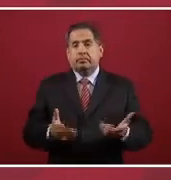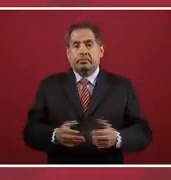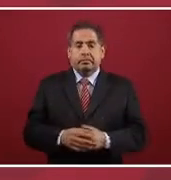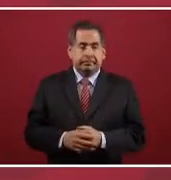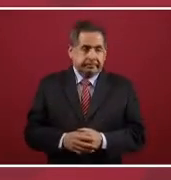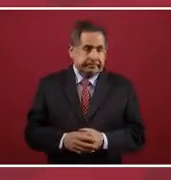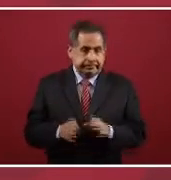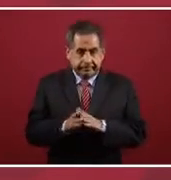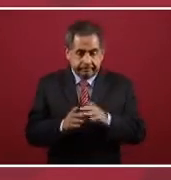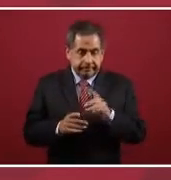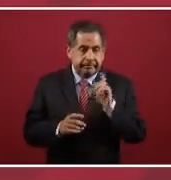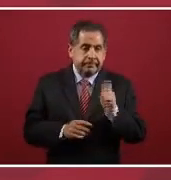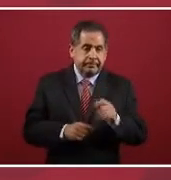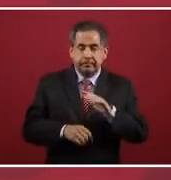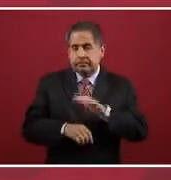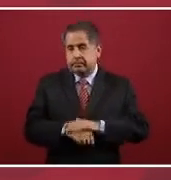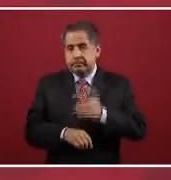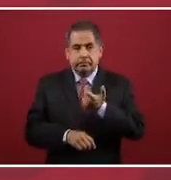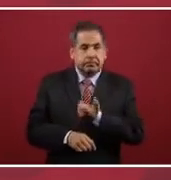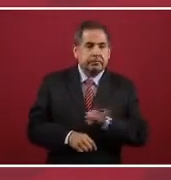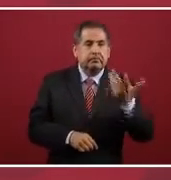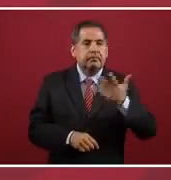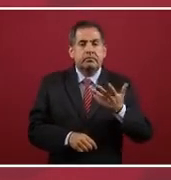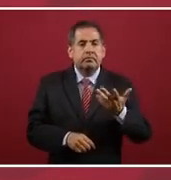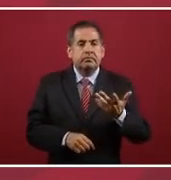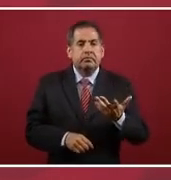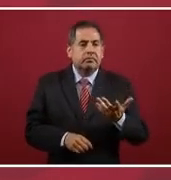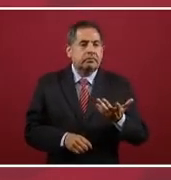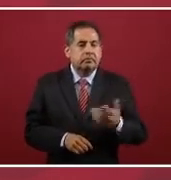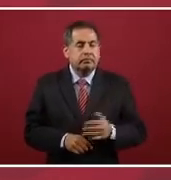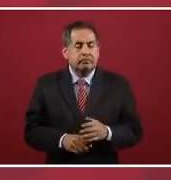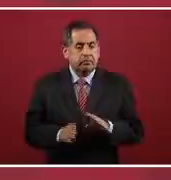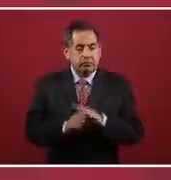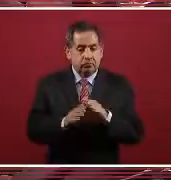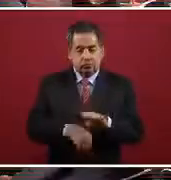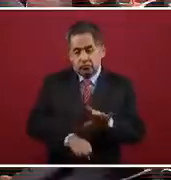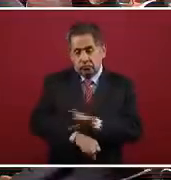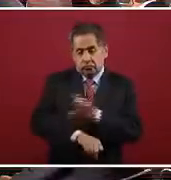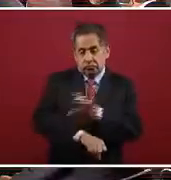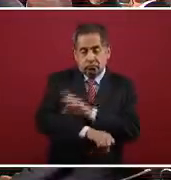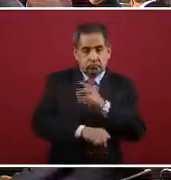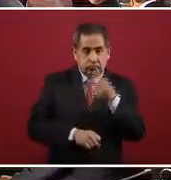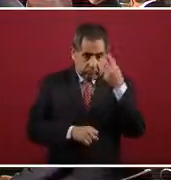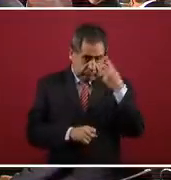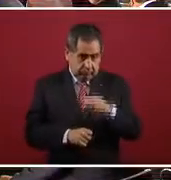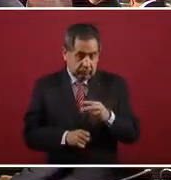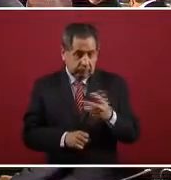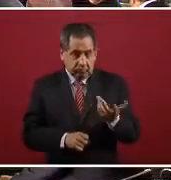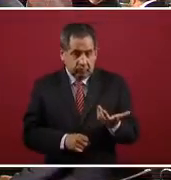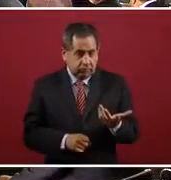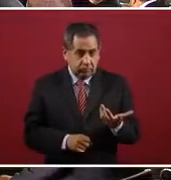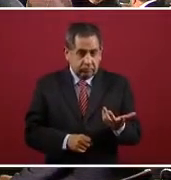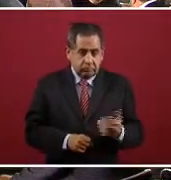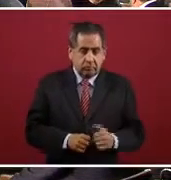al grado de que es más cara la energía eléctrica en México